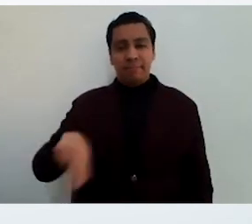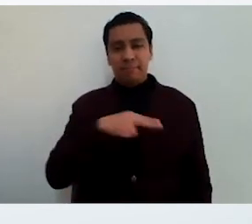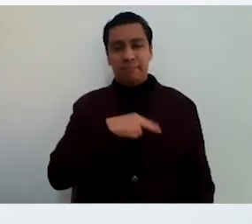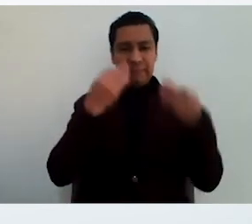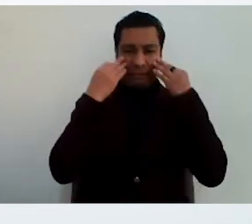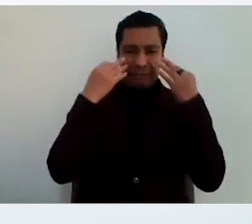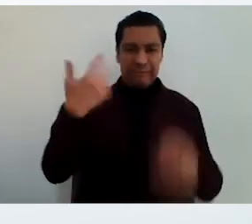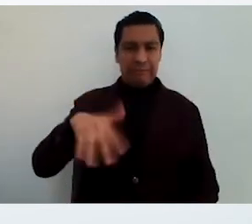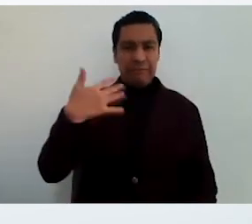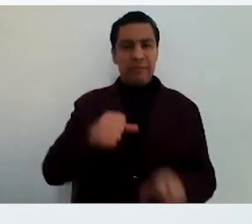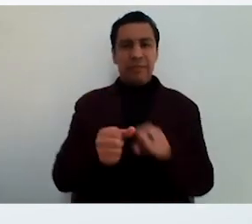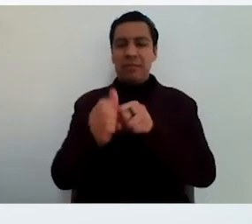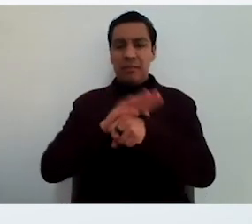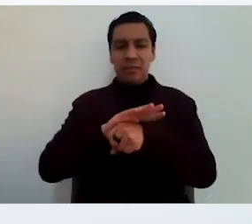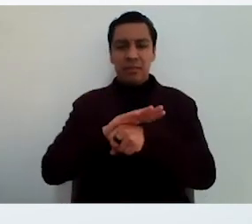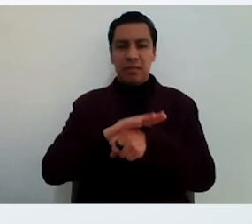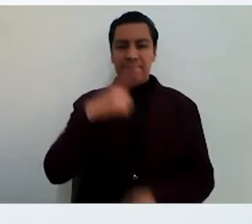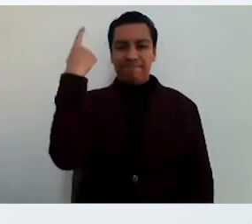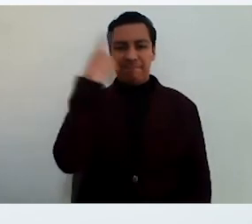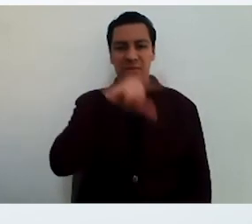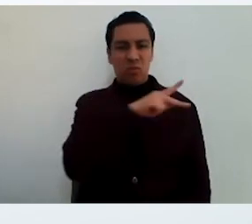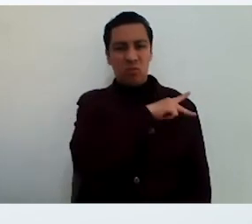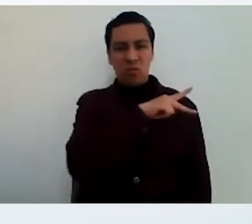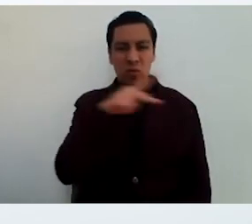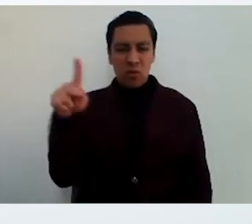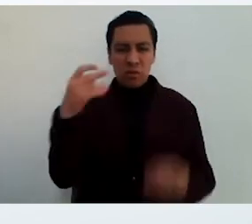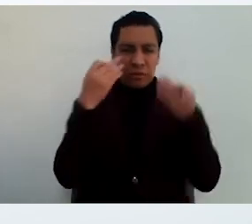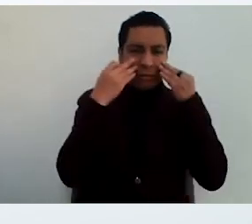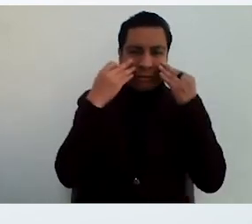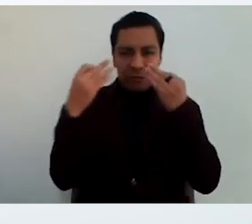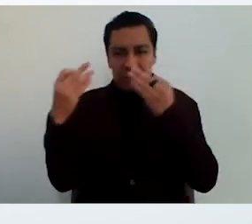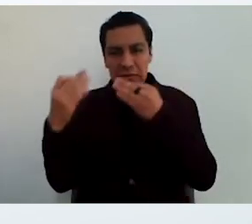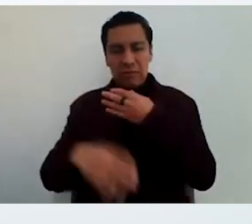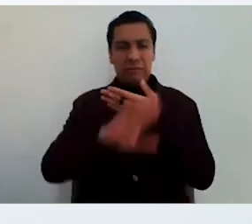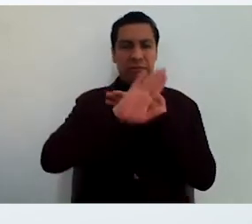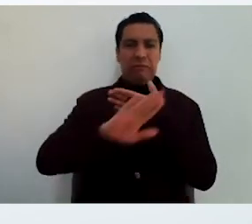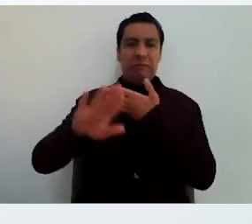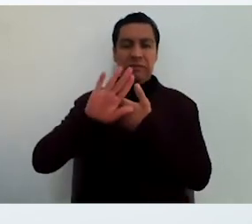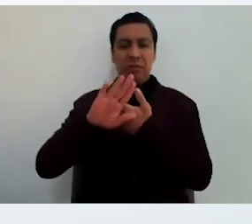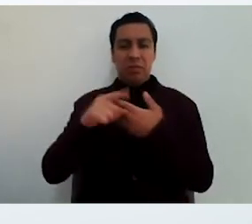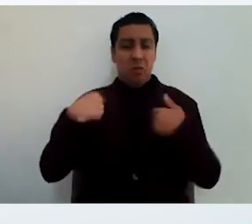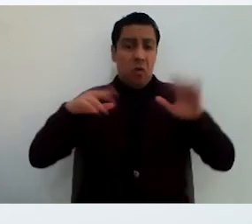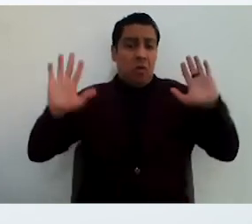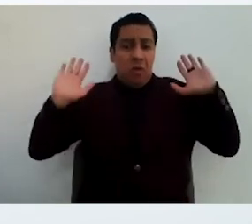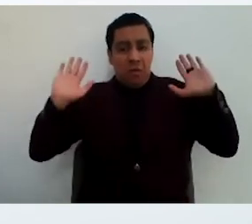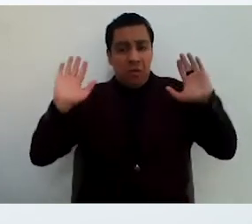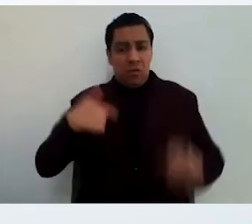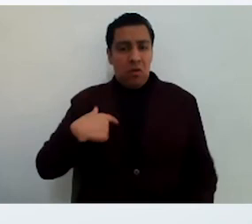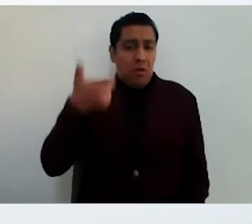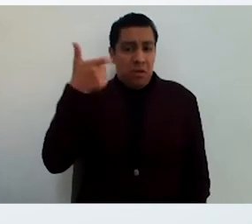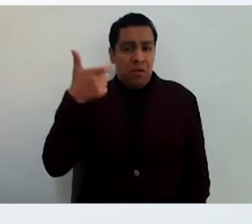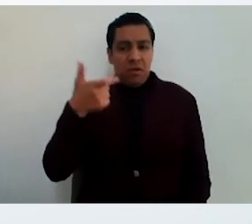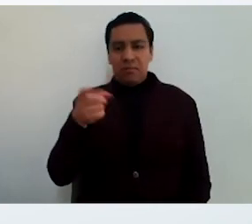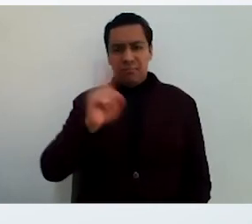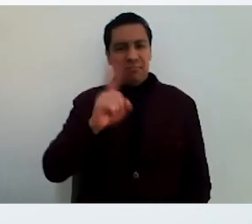pues prácticamente nos está tocando a todos como sociedad. Siempre es, no podemos Sí. decir que es un tema que no nos va a pasar, que le va a